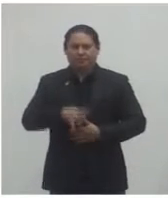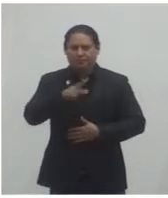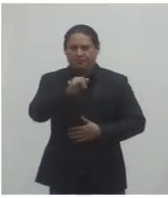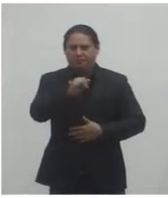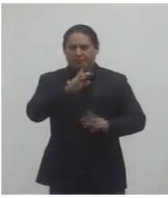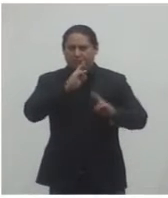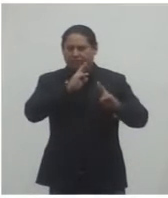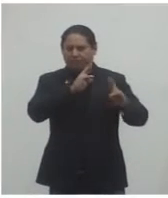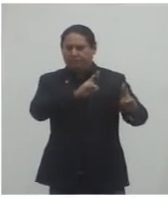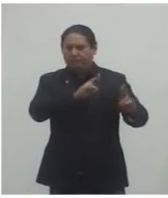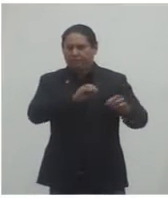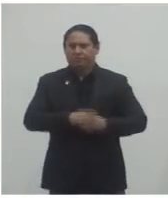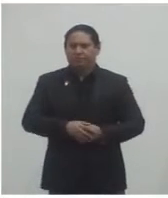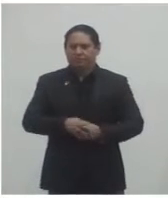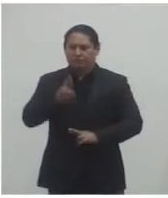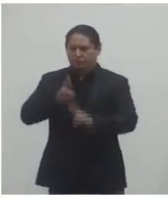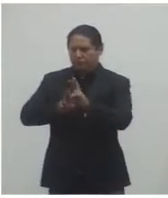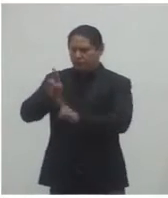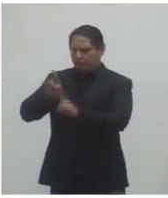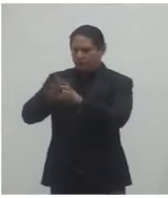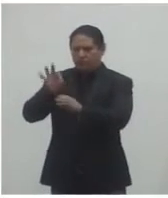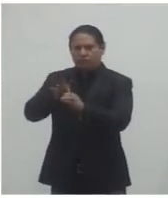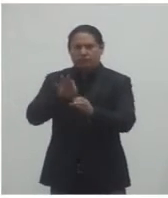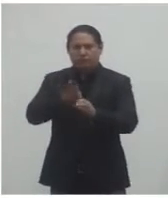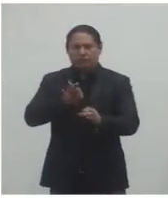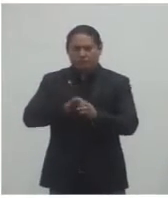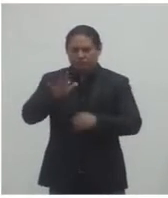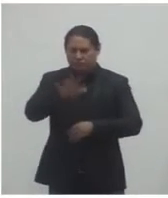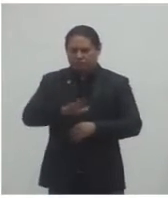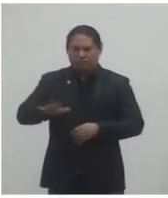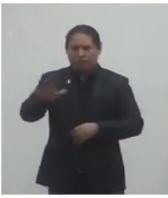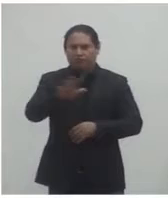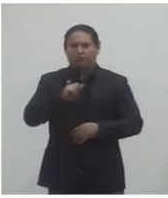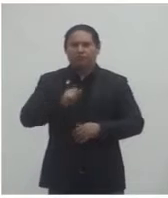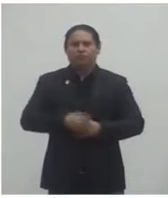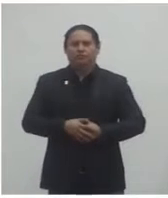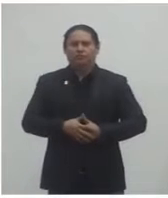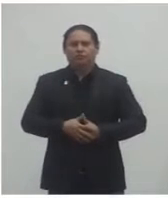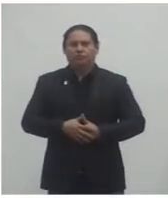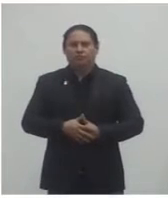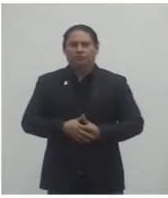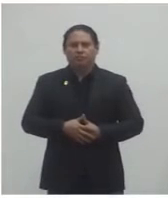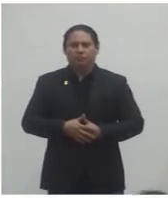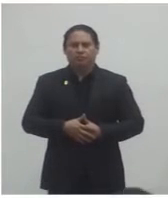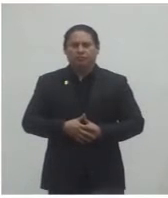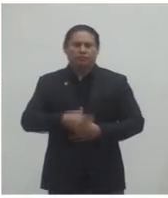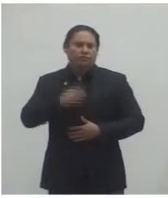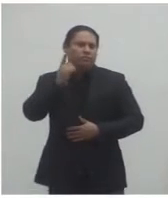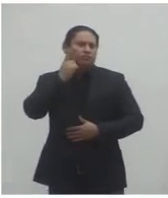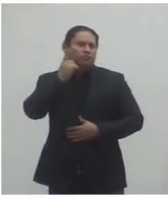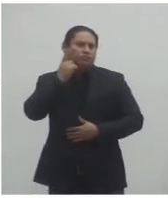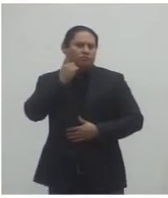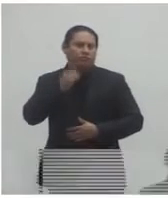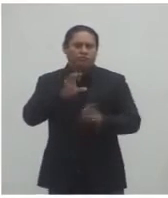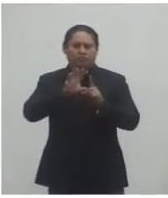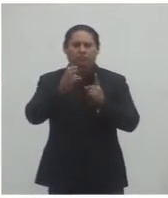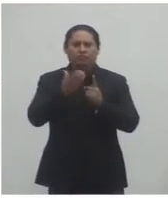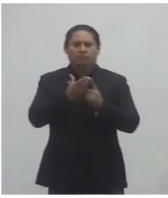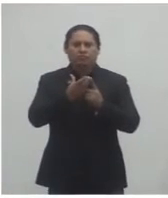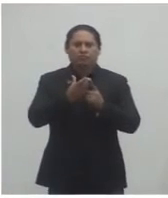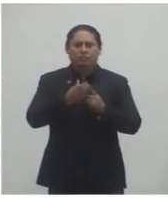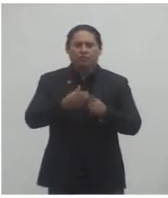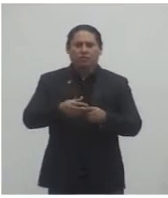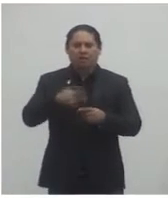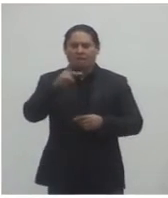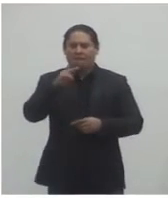lo resolvieron y dictaminaron por unanimidad de votos de las diputadas y los diputados presentes de la Comisión